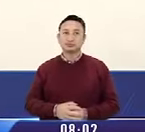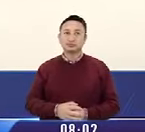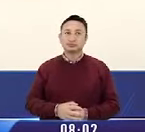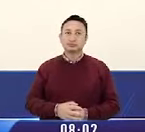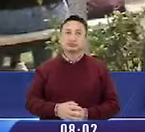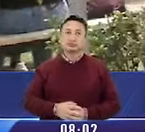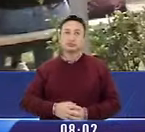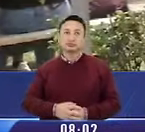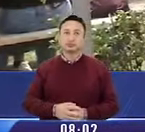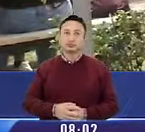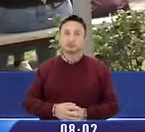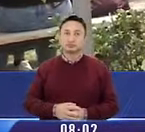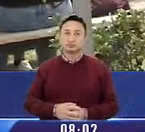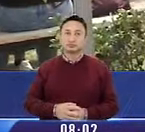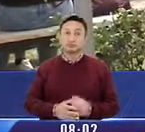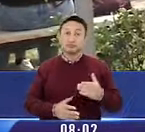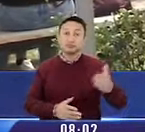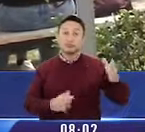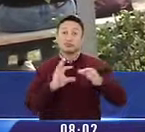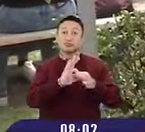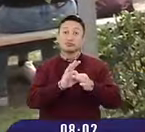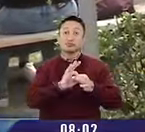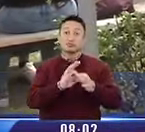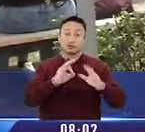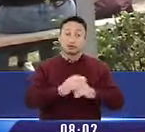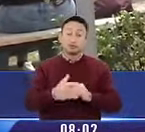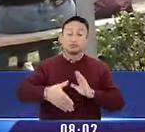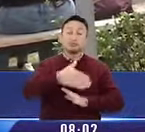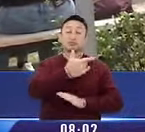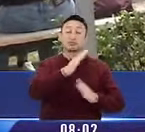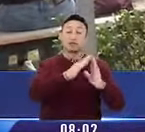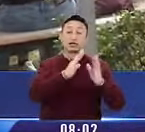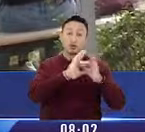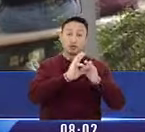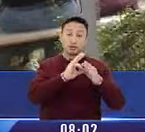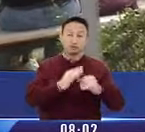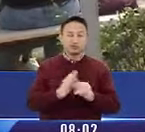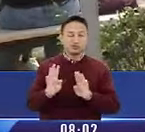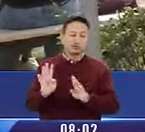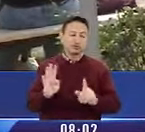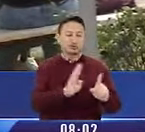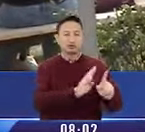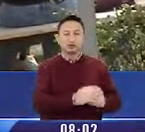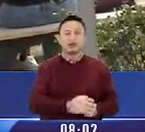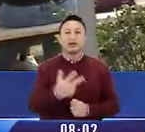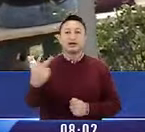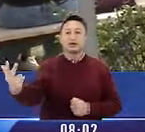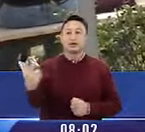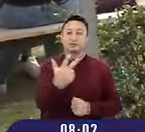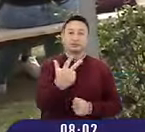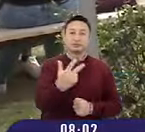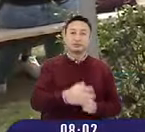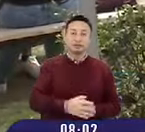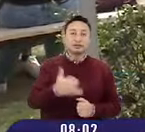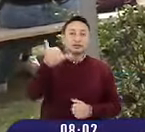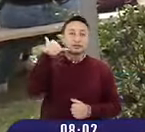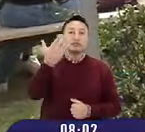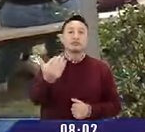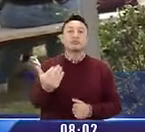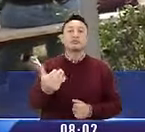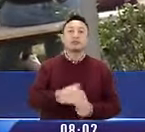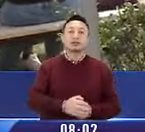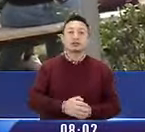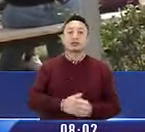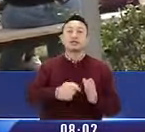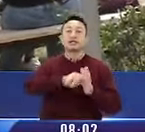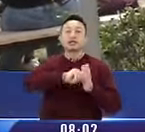más desoladas. Acá arribita mis compañeros estaban yendo a la casa de un amigo. Se acercaron otras tres personas más a decirles que les den los celulares, les pidieron las